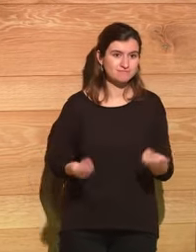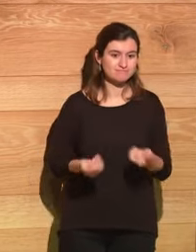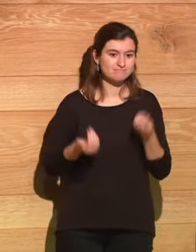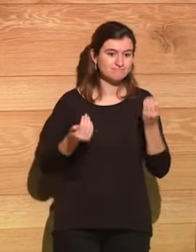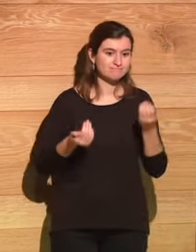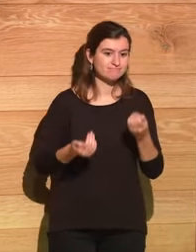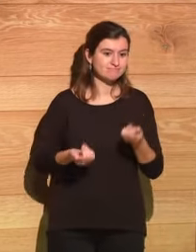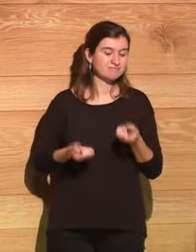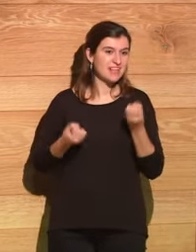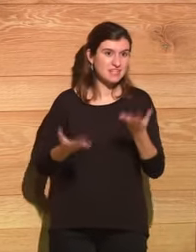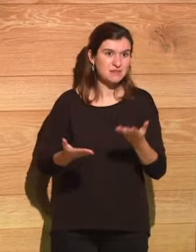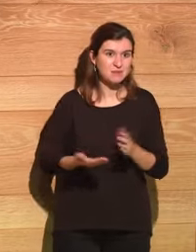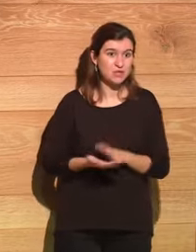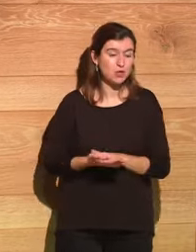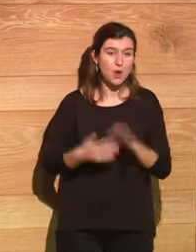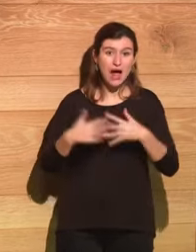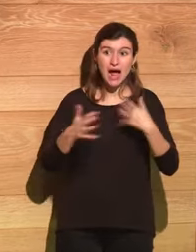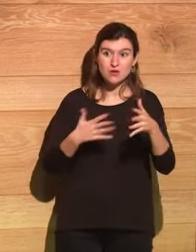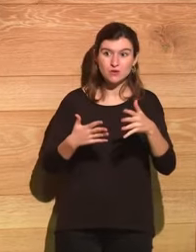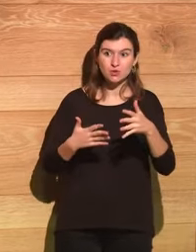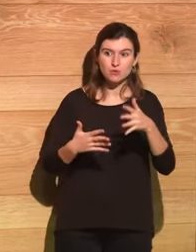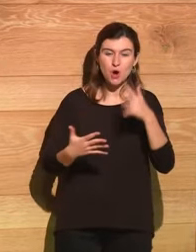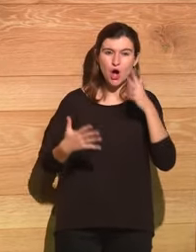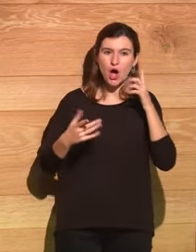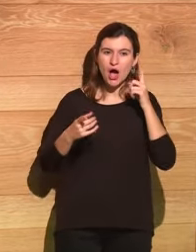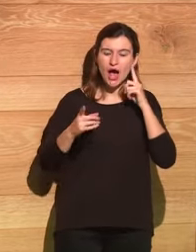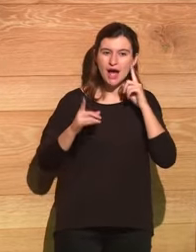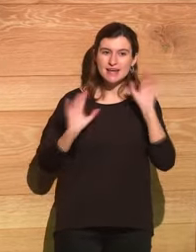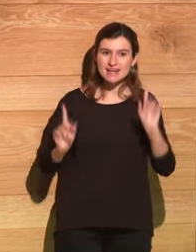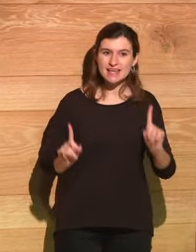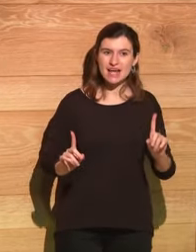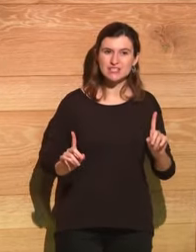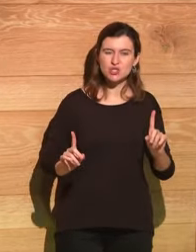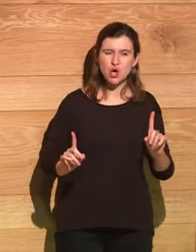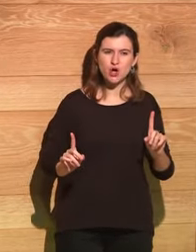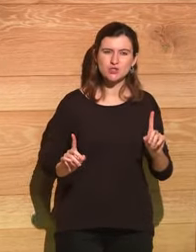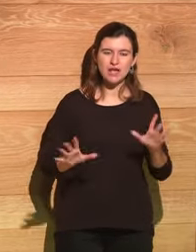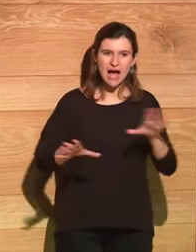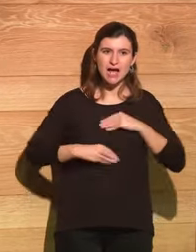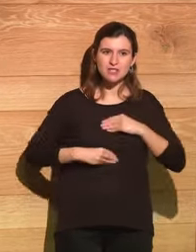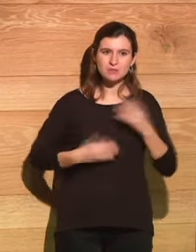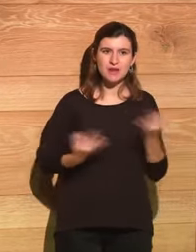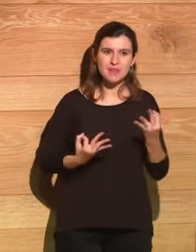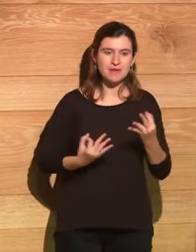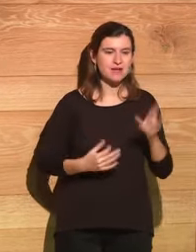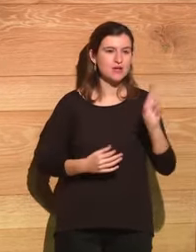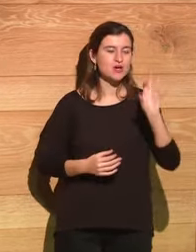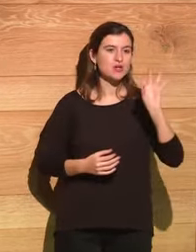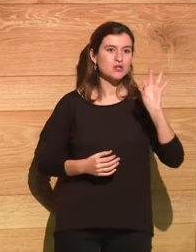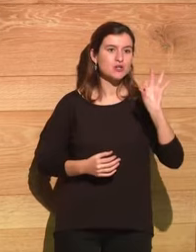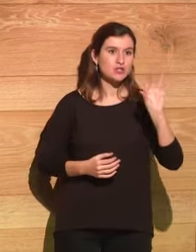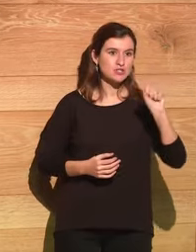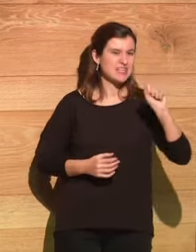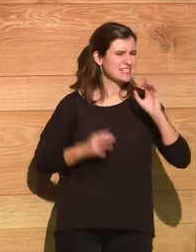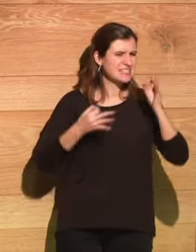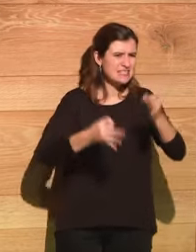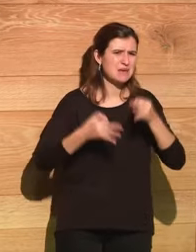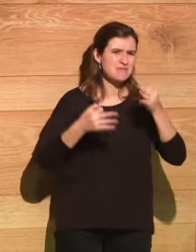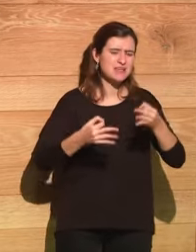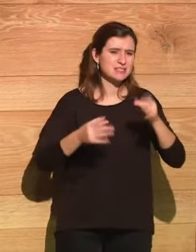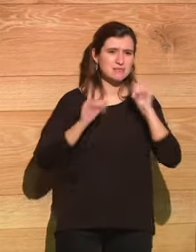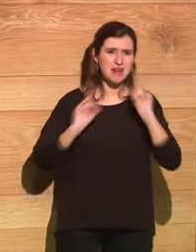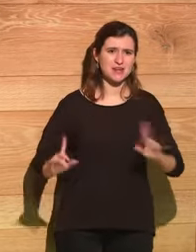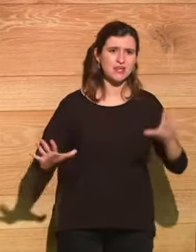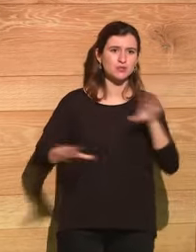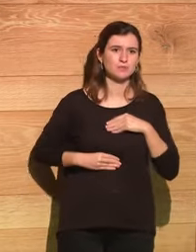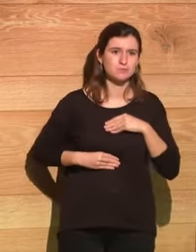que un autor debe tomar riesgos. A mí me parece que Rosa Chacel siempre había tomado riesgos,